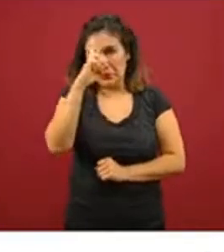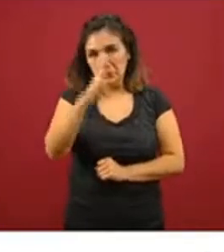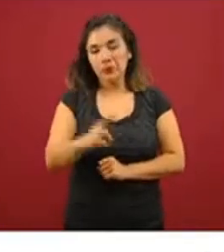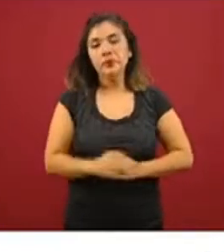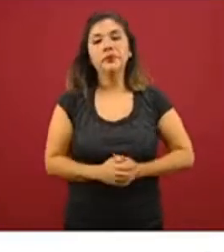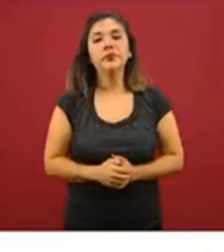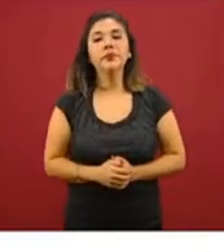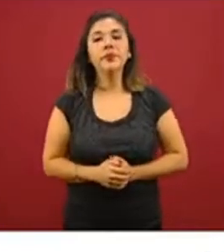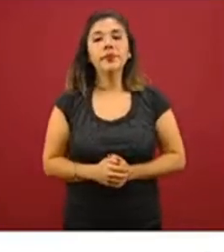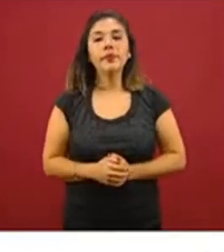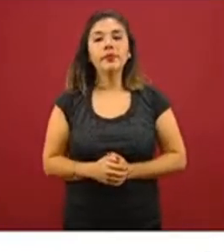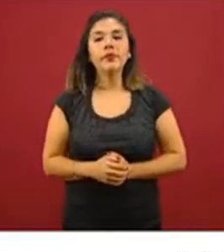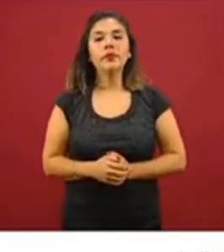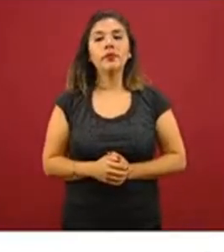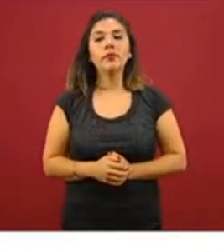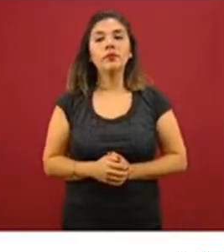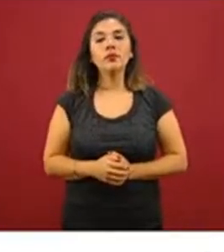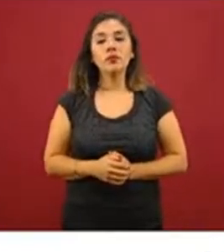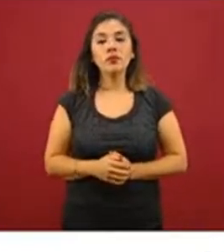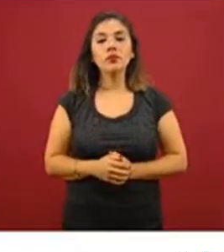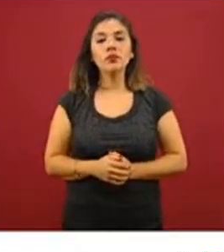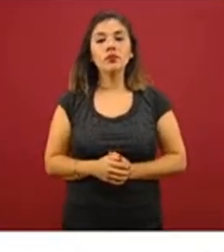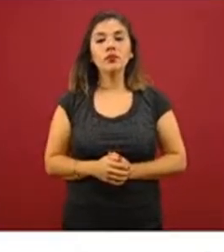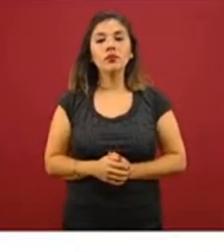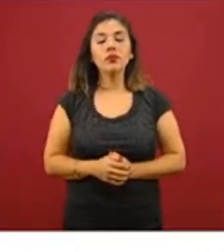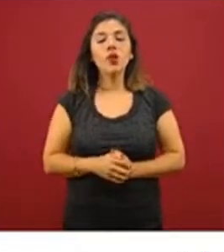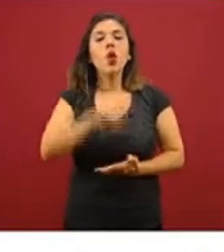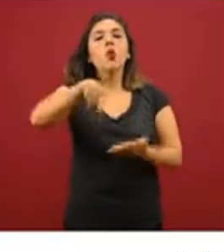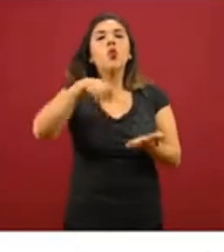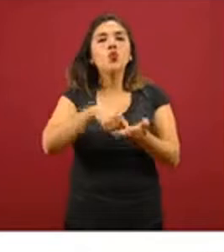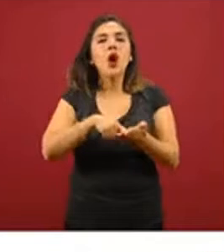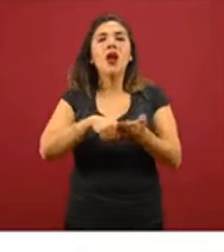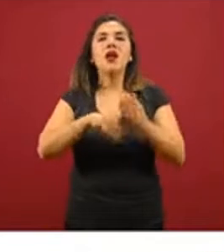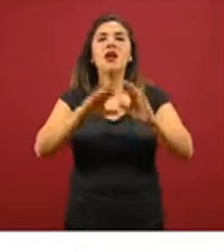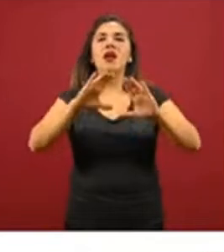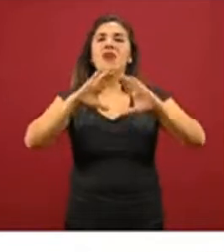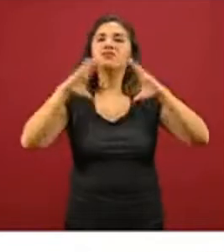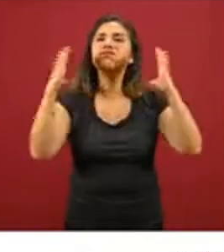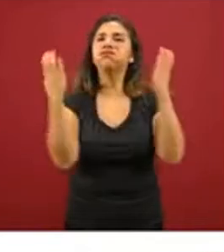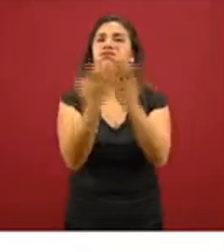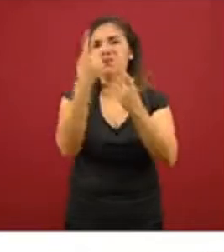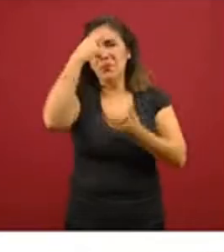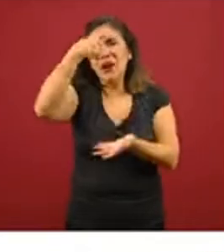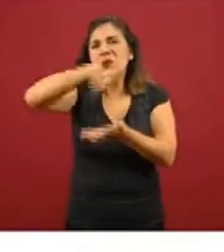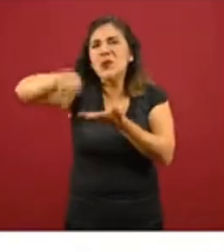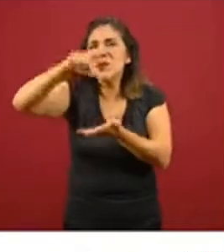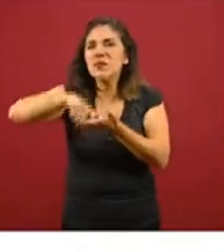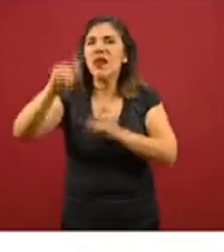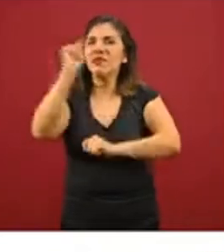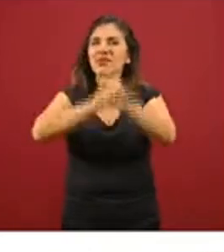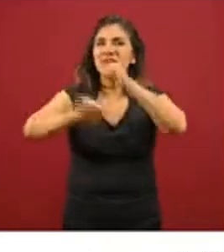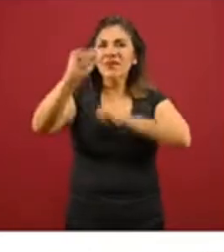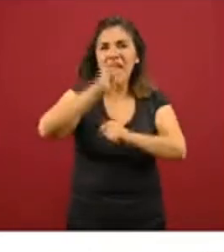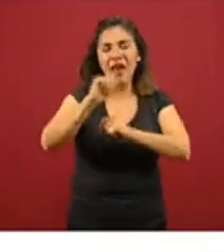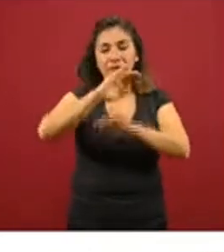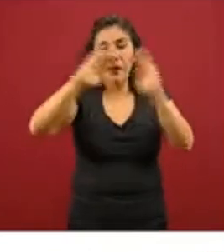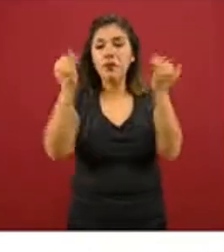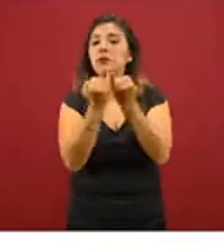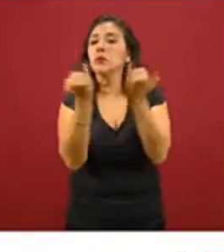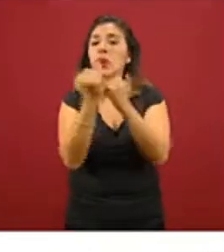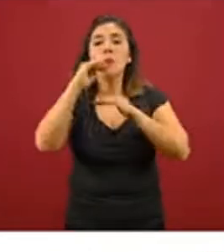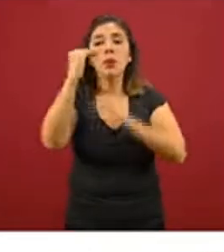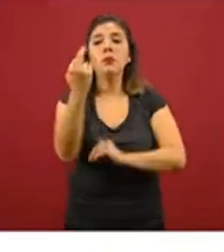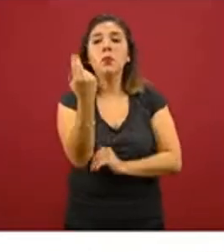dichas áreas. En el caso de los centros comerciales, igual aforo de 25%, y esto significa el aforo